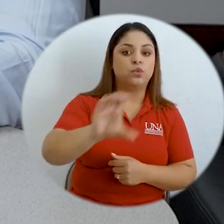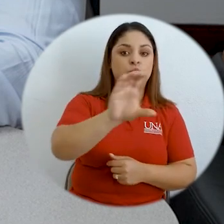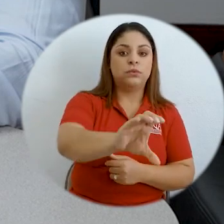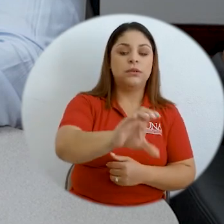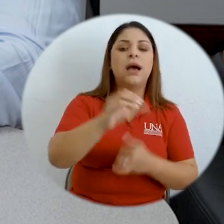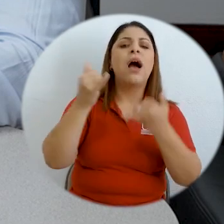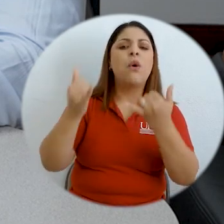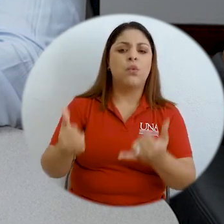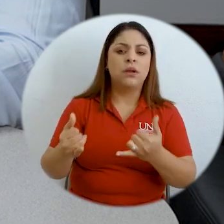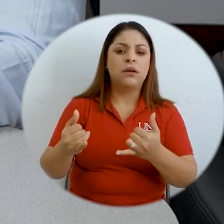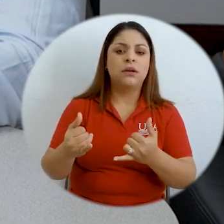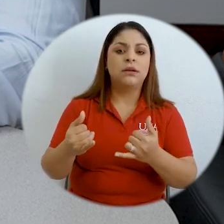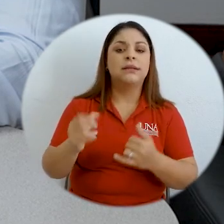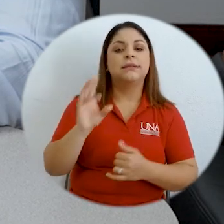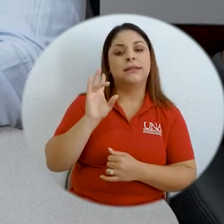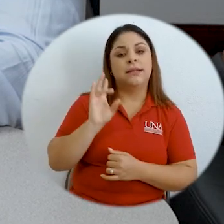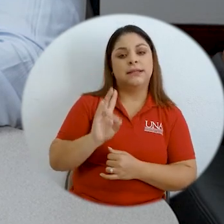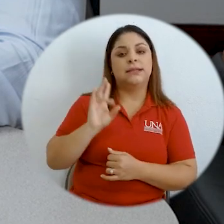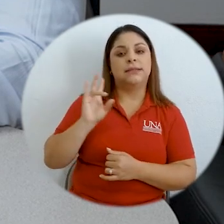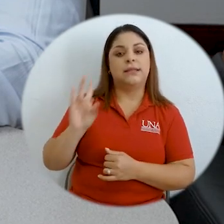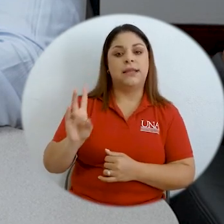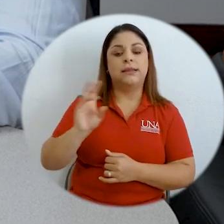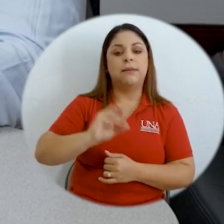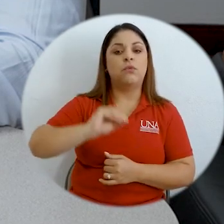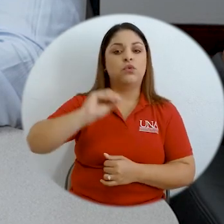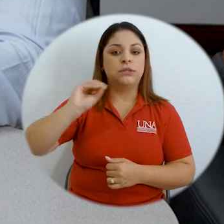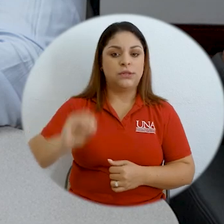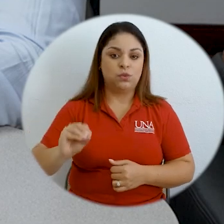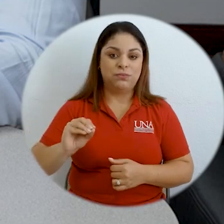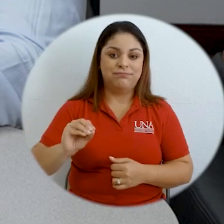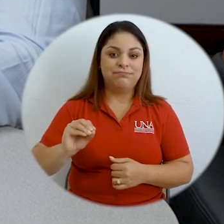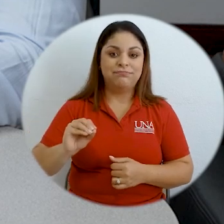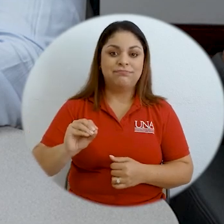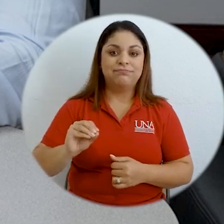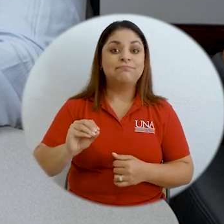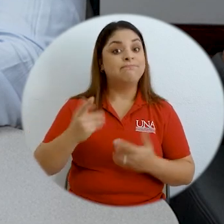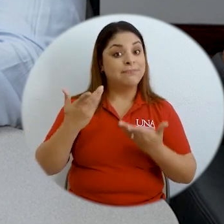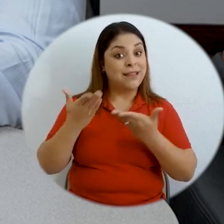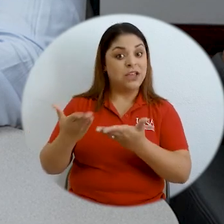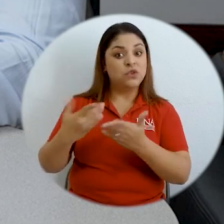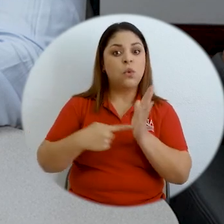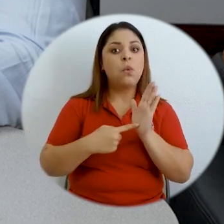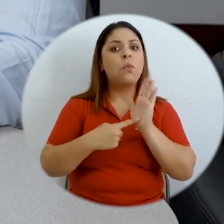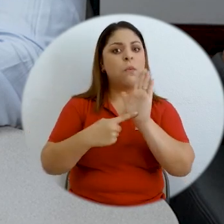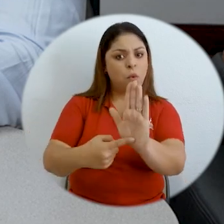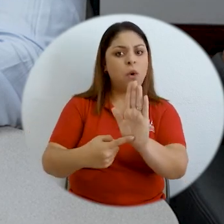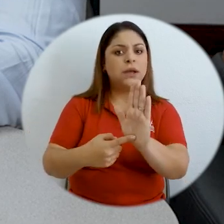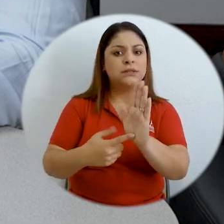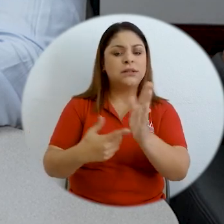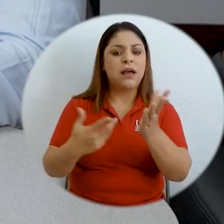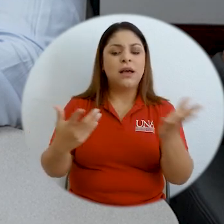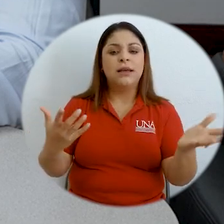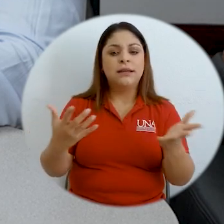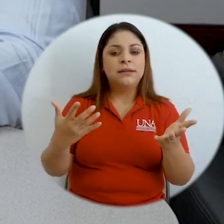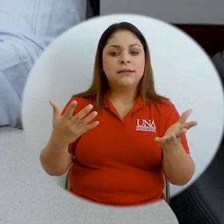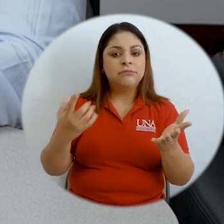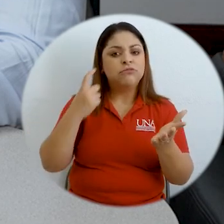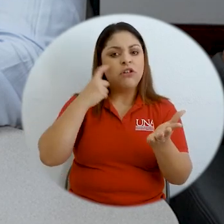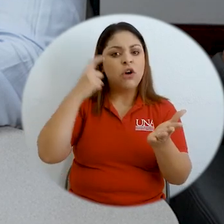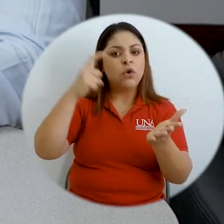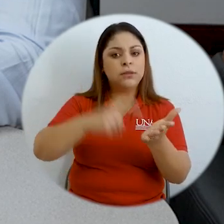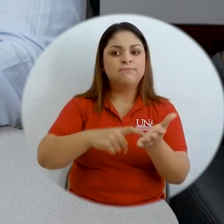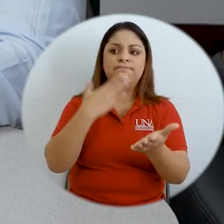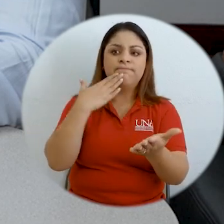y ahora dedicamos 77%. Es sin duda una muestra de eficiencia y una